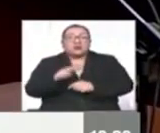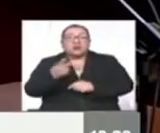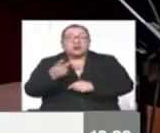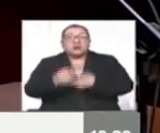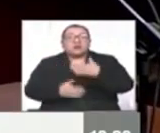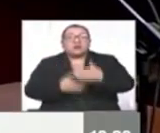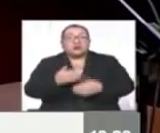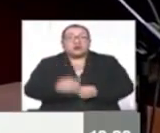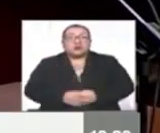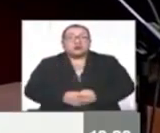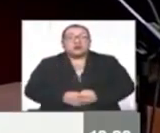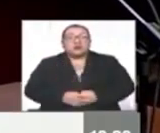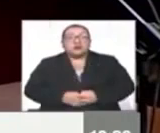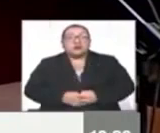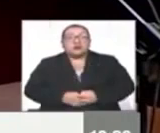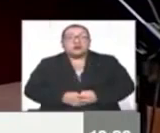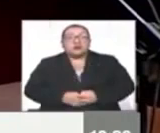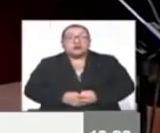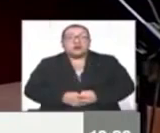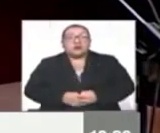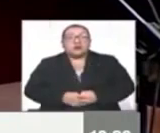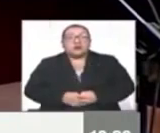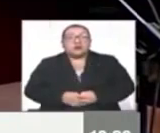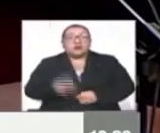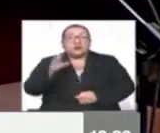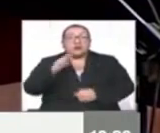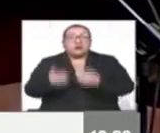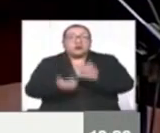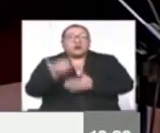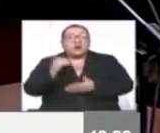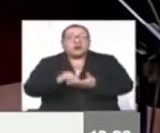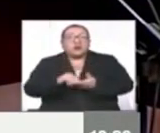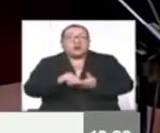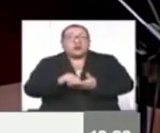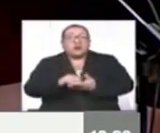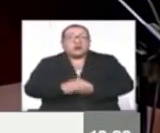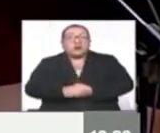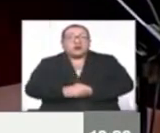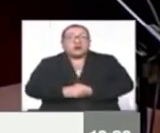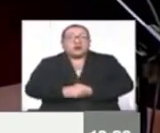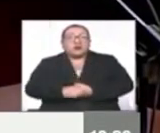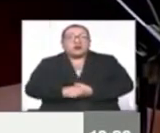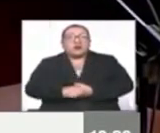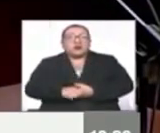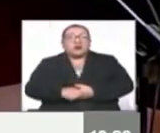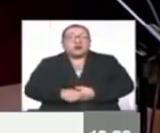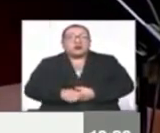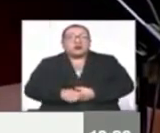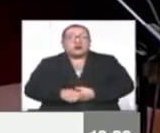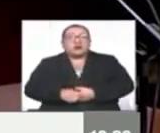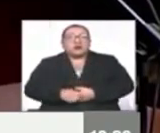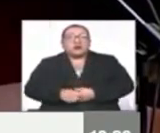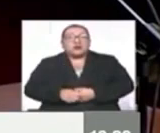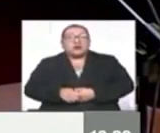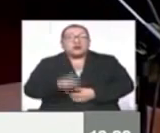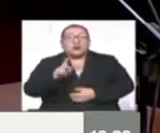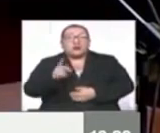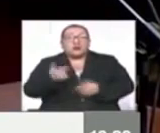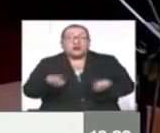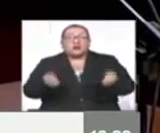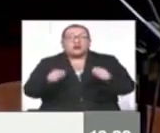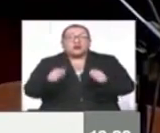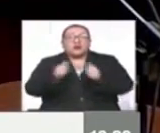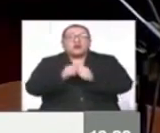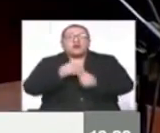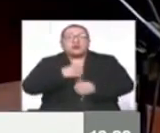proceso que busca nuevamente nuevamente queridos hermanos una suspensión